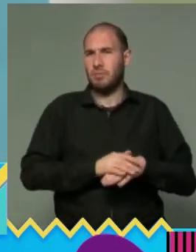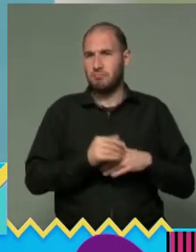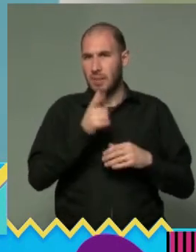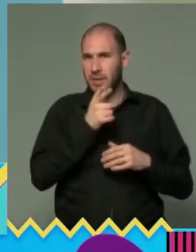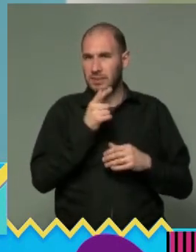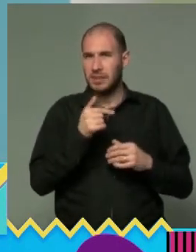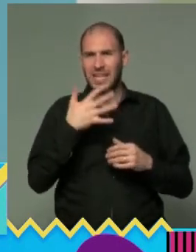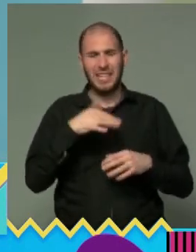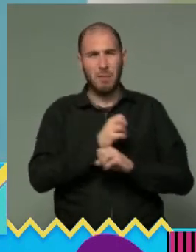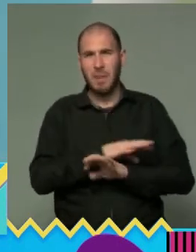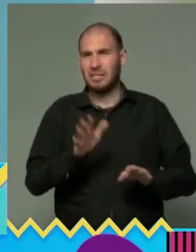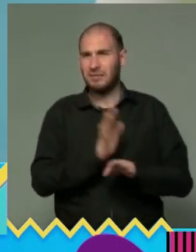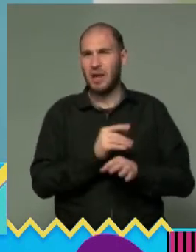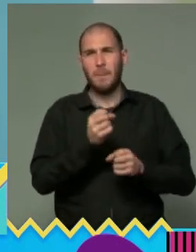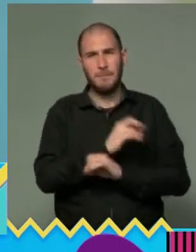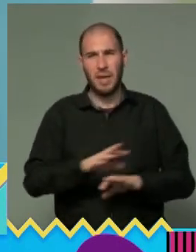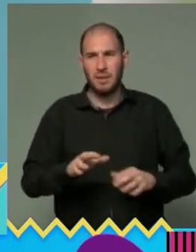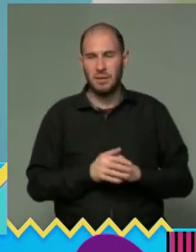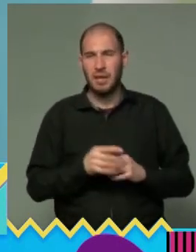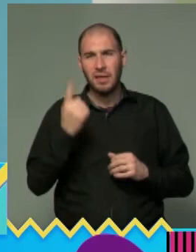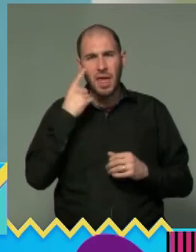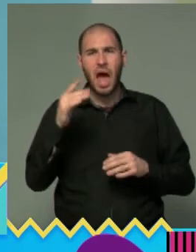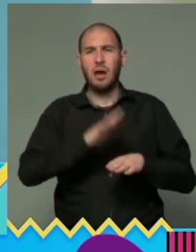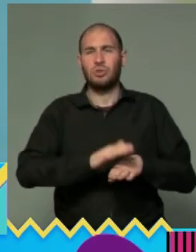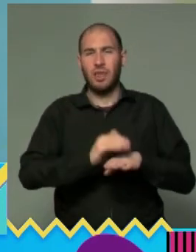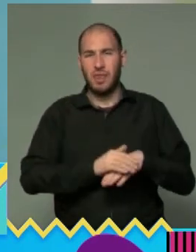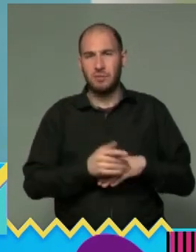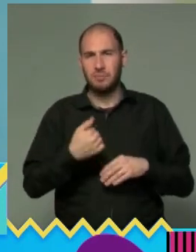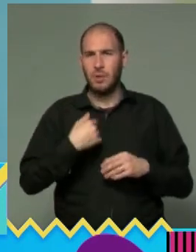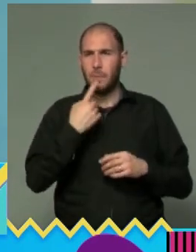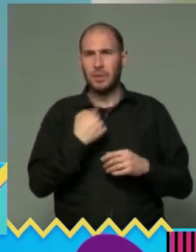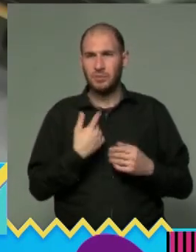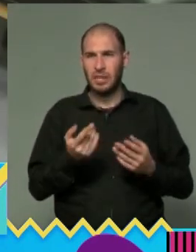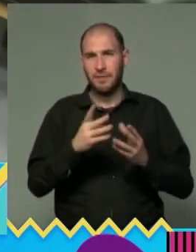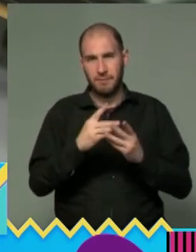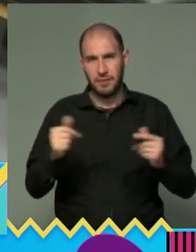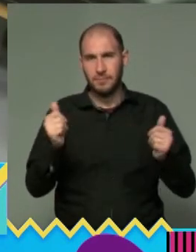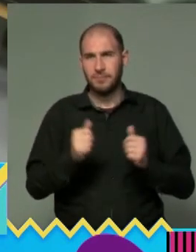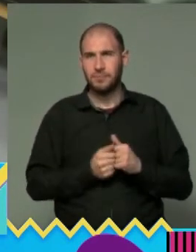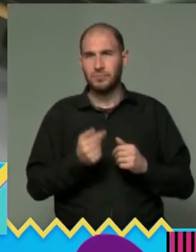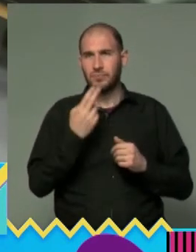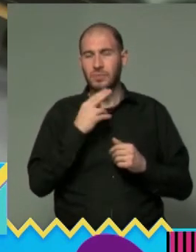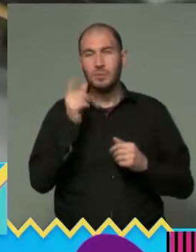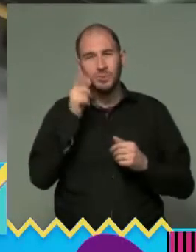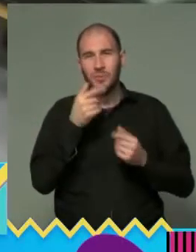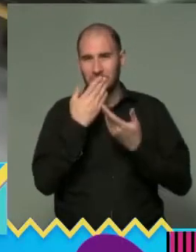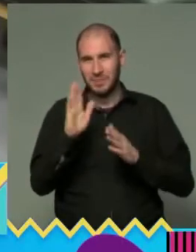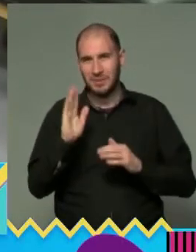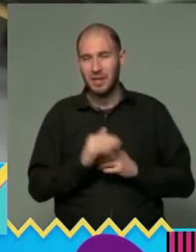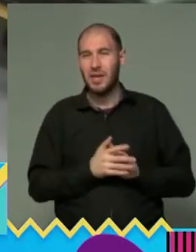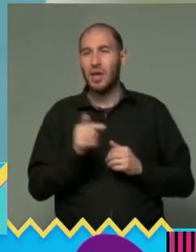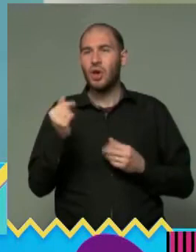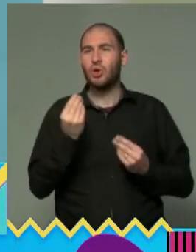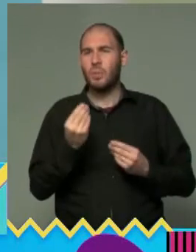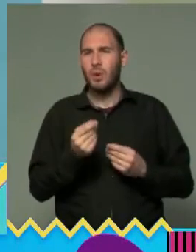que malentendemos ese sentido de autoridad, ese concepto de autoridad. Y me preguntaba, ya como para ir cerrando, se lo prometo a la producción, ¿cómo se